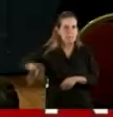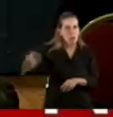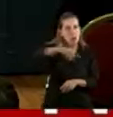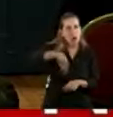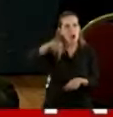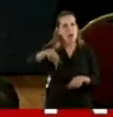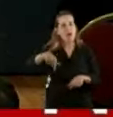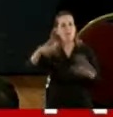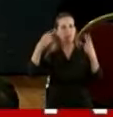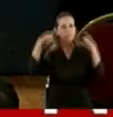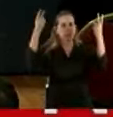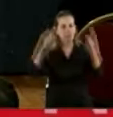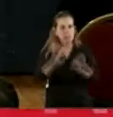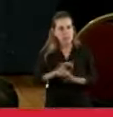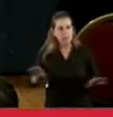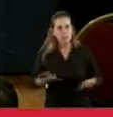y desmedida.